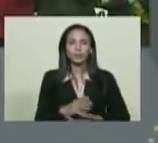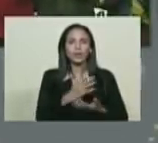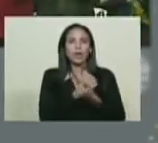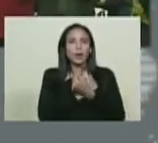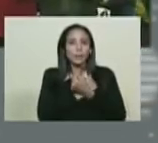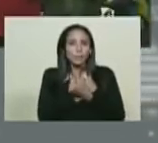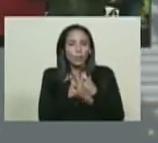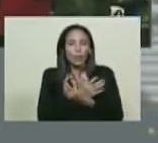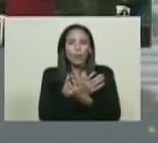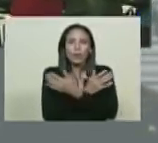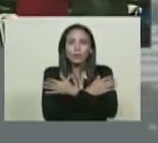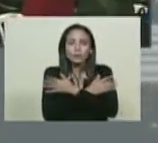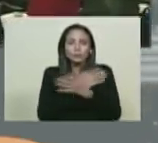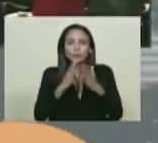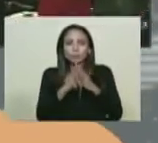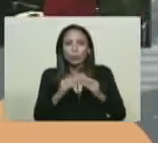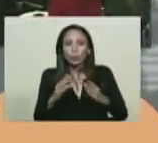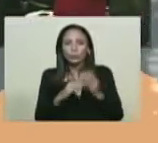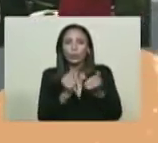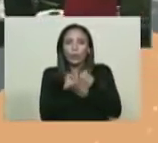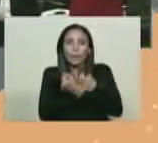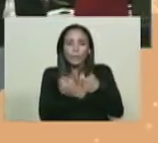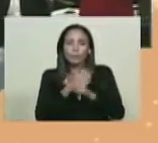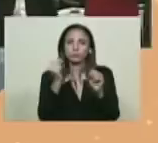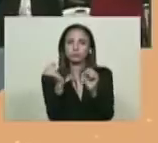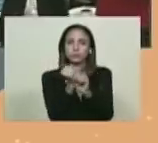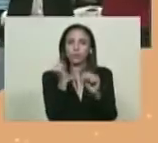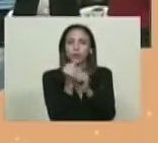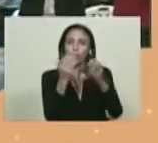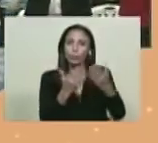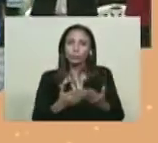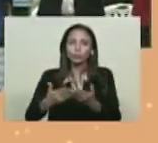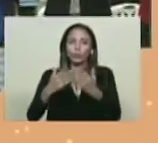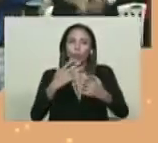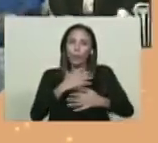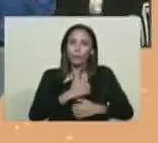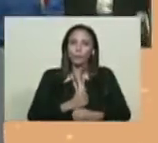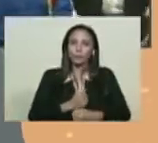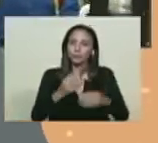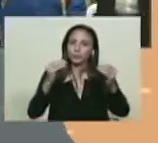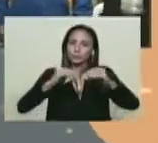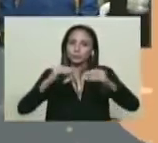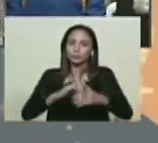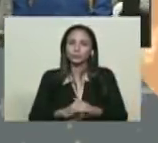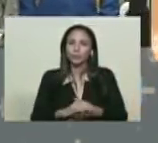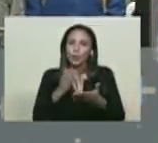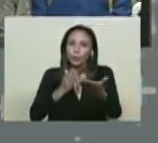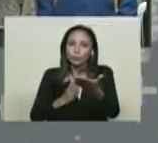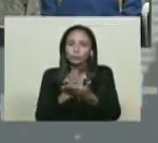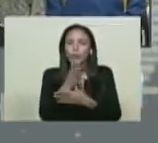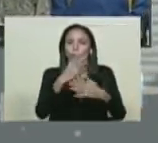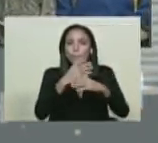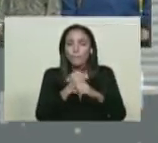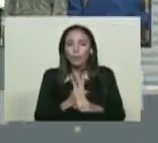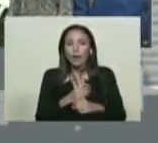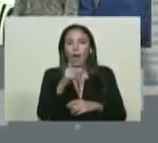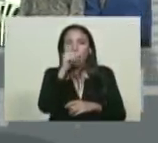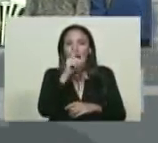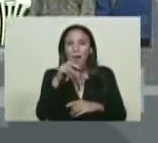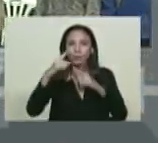amores. Entre el amor, el trabajo, el estudio, la esperanza, vamos a esperar el año